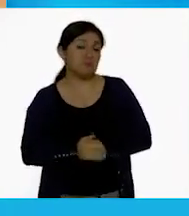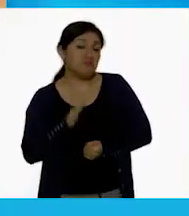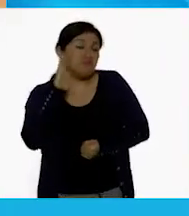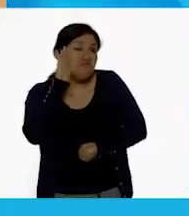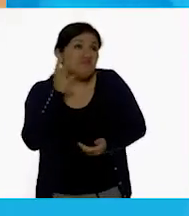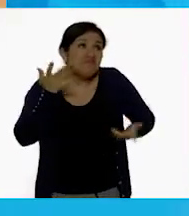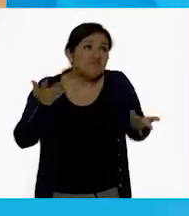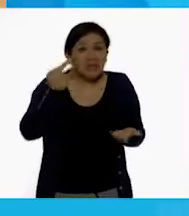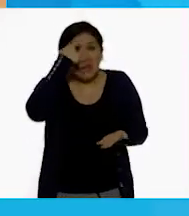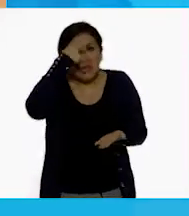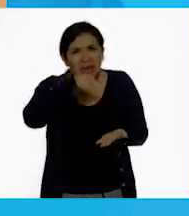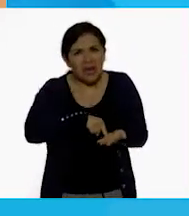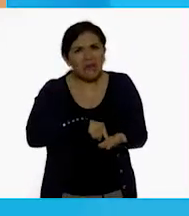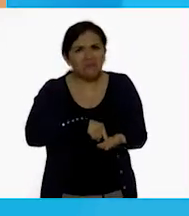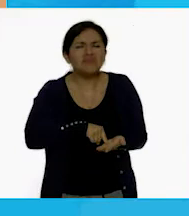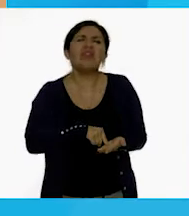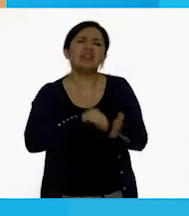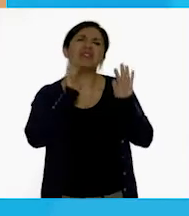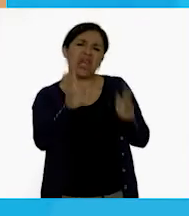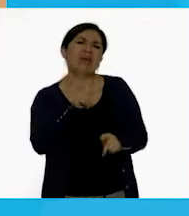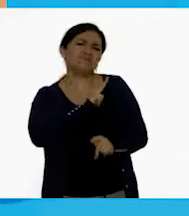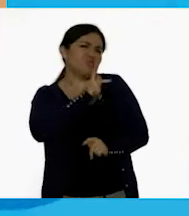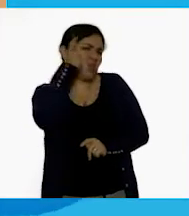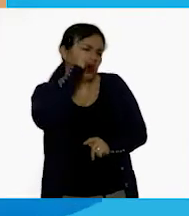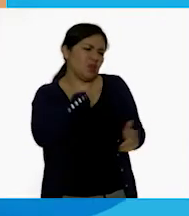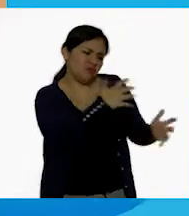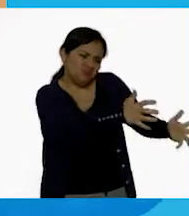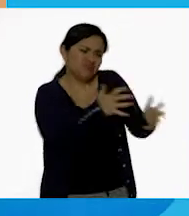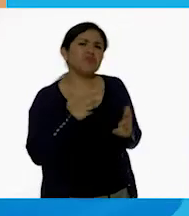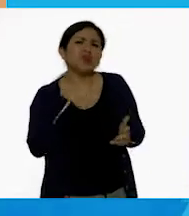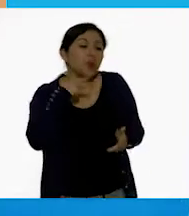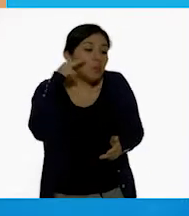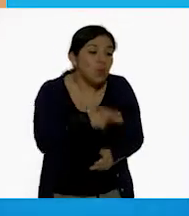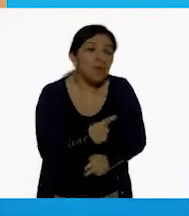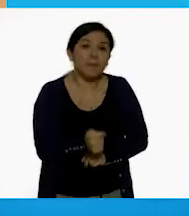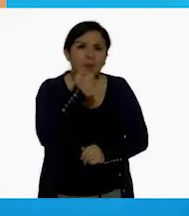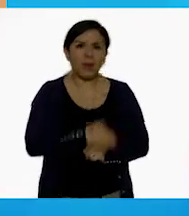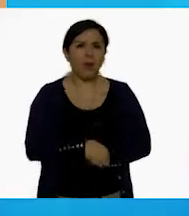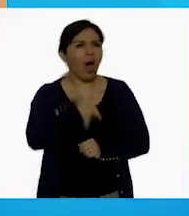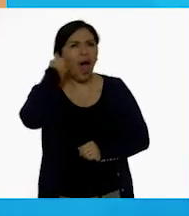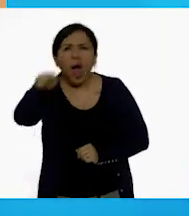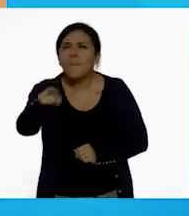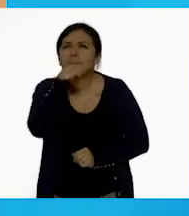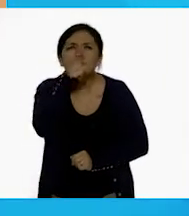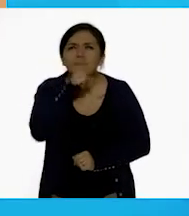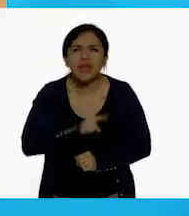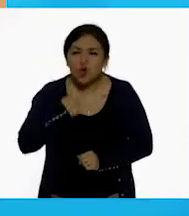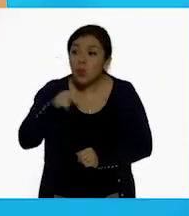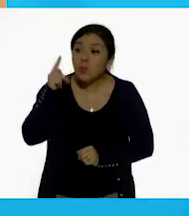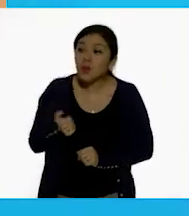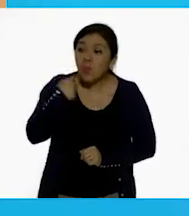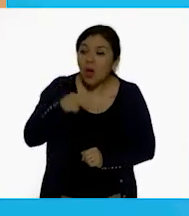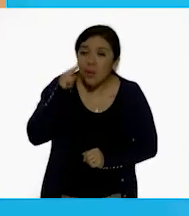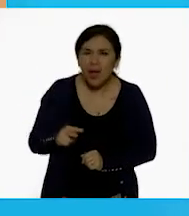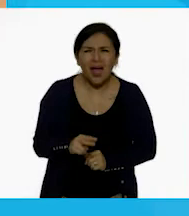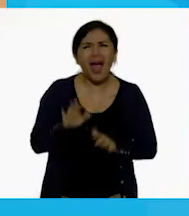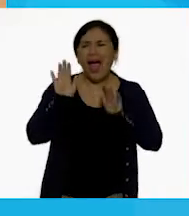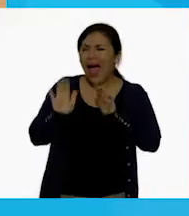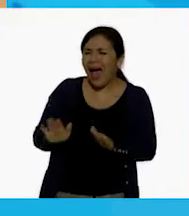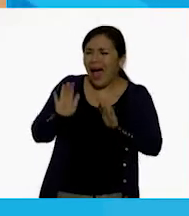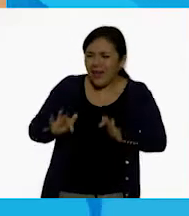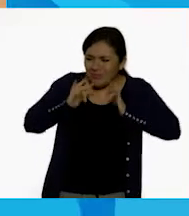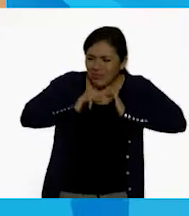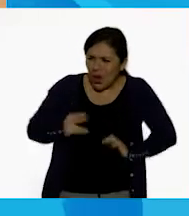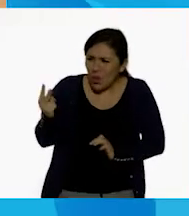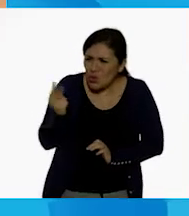entonces sí que ya me corresponde quedármela, ¿eh? Porque yo la vi primero. ¡Mentiroso! ¡Yo la vi primero! Tranquilos, chicos. No